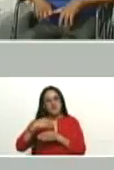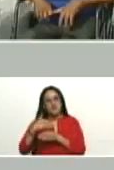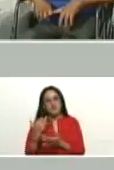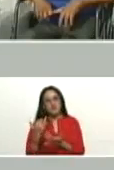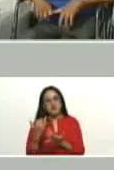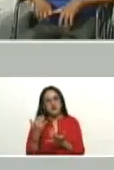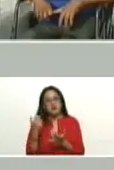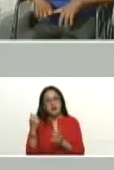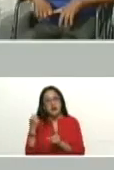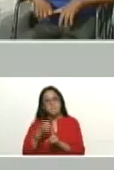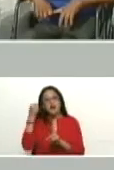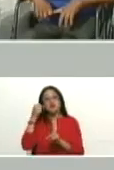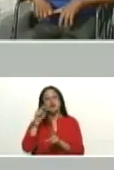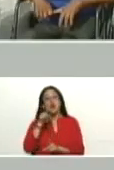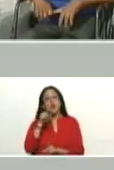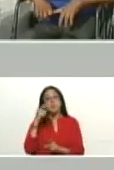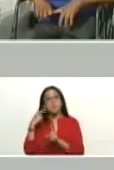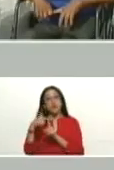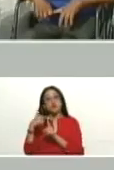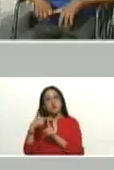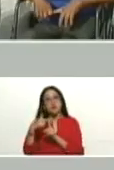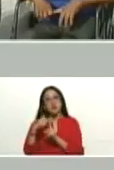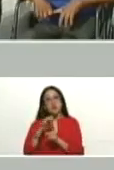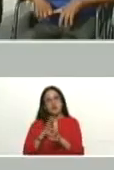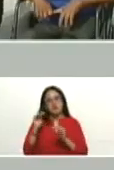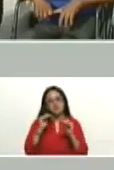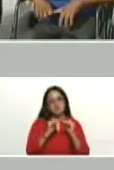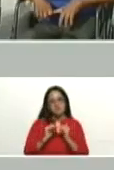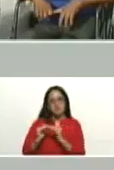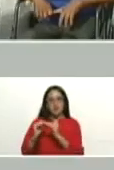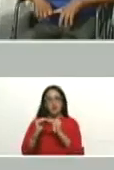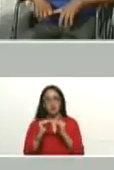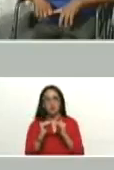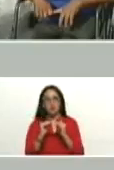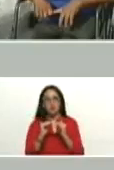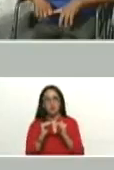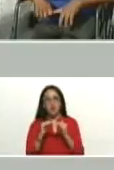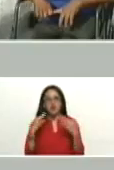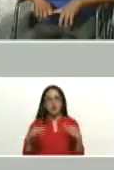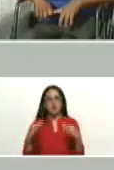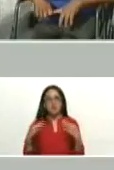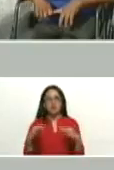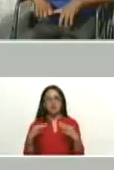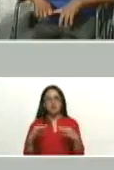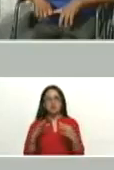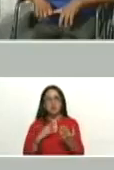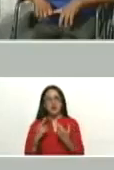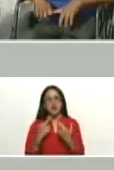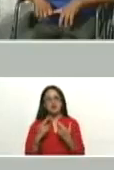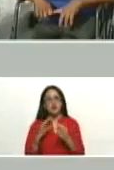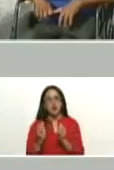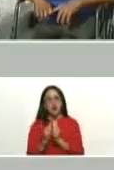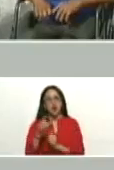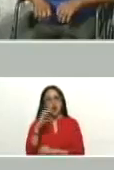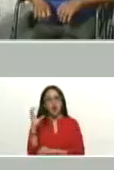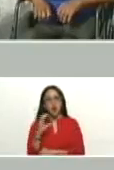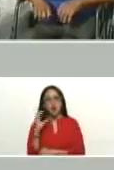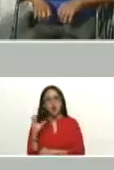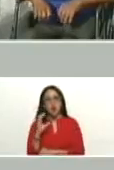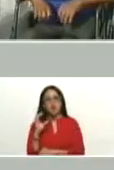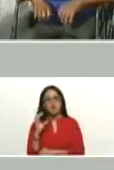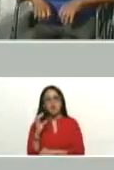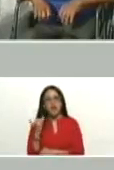el impacto positivo de la regularización y normalización de las relaciones con Colombia y